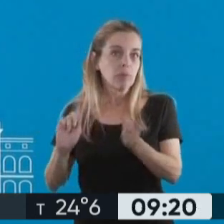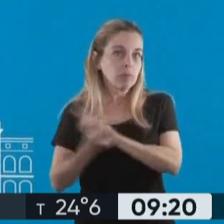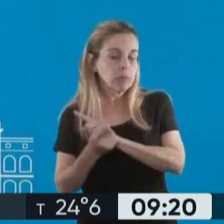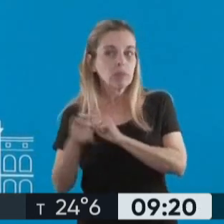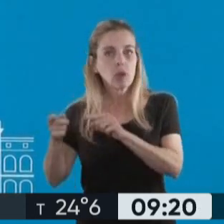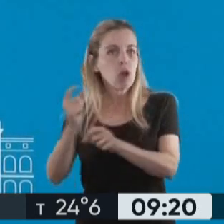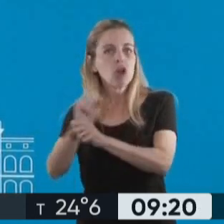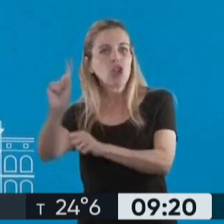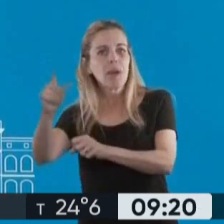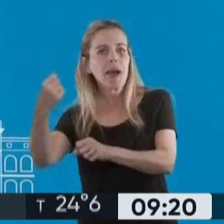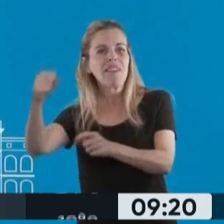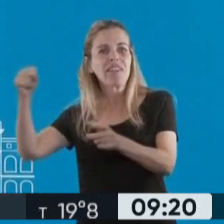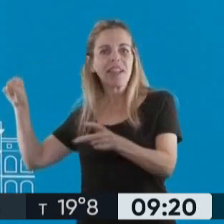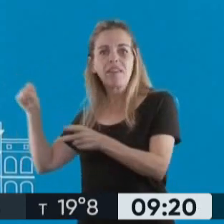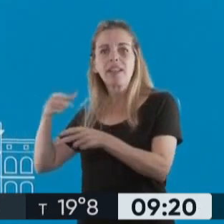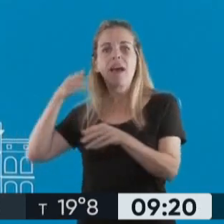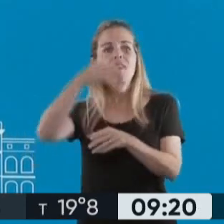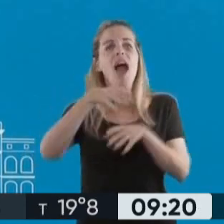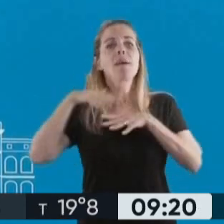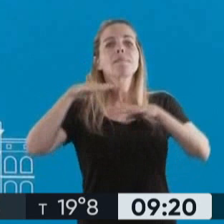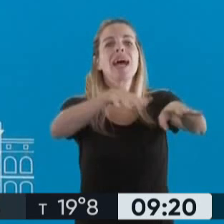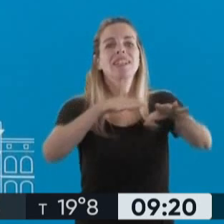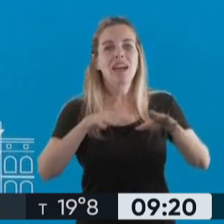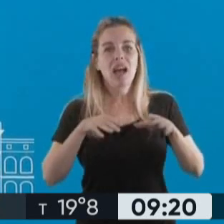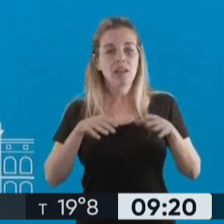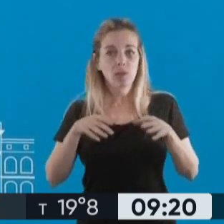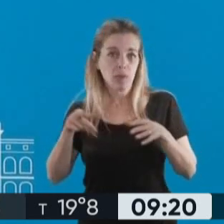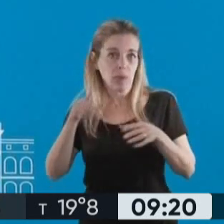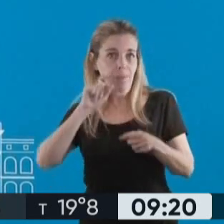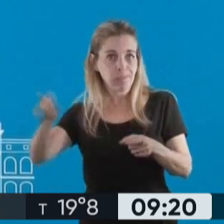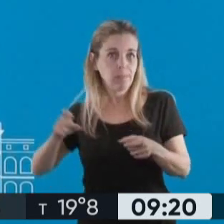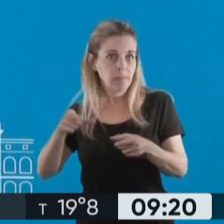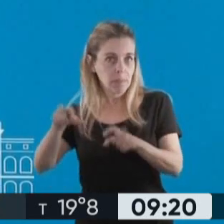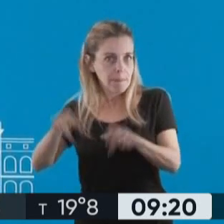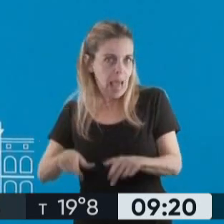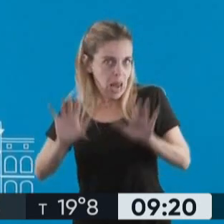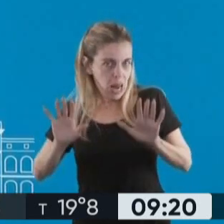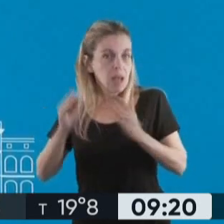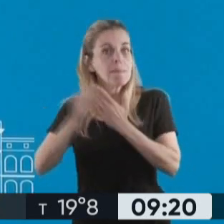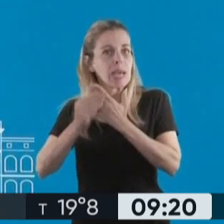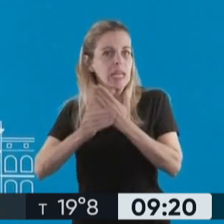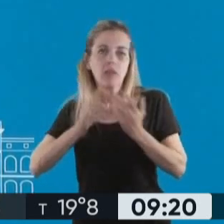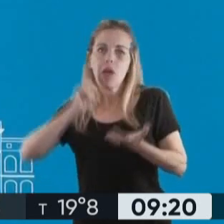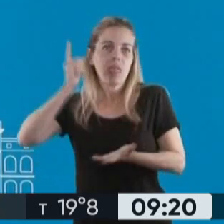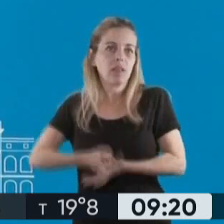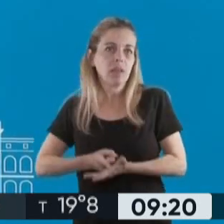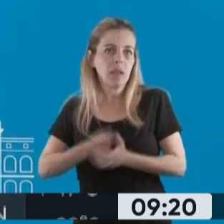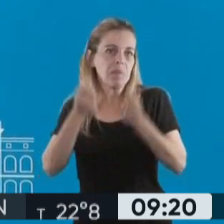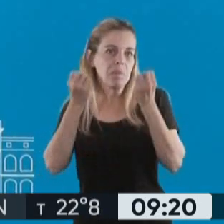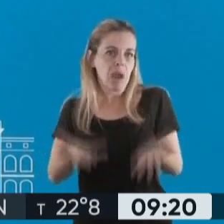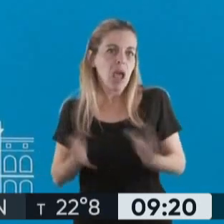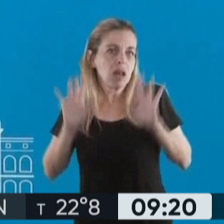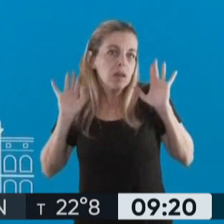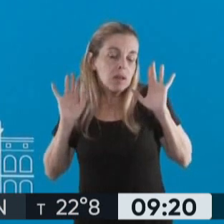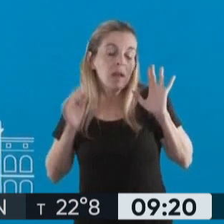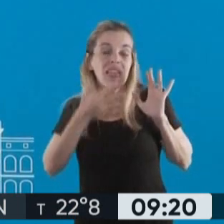marchar o esas cosas, no le parece que esté cumpliendo con los requisitos del plan. Es una decisión que tomó el ministro Zabaleta. Y la verdad es que no